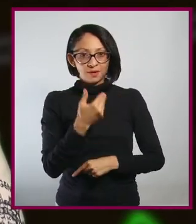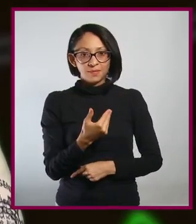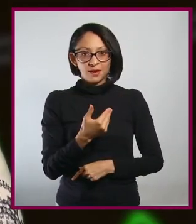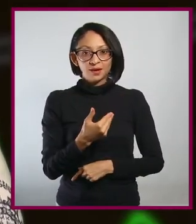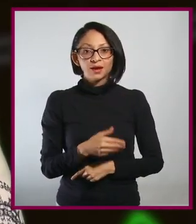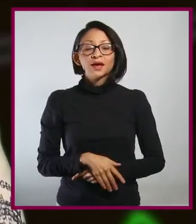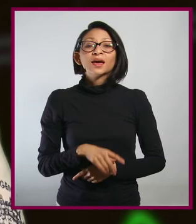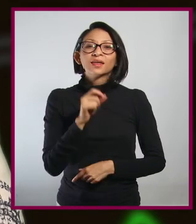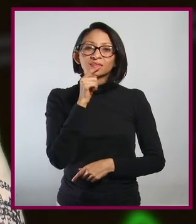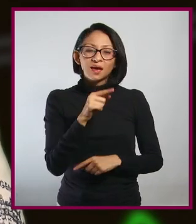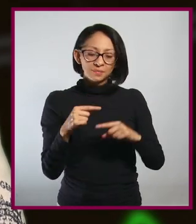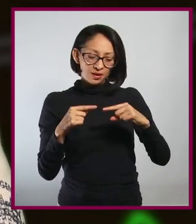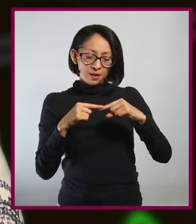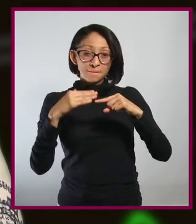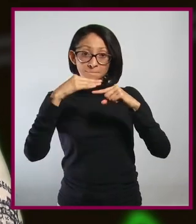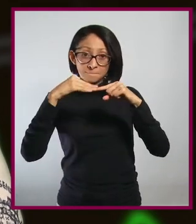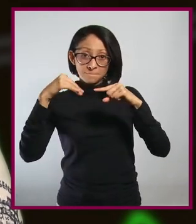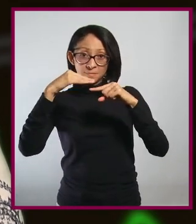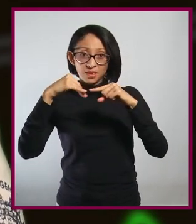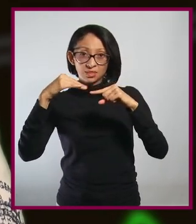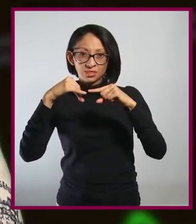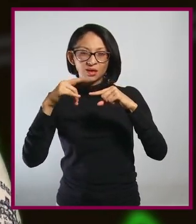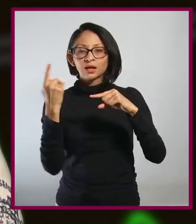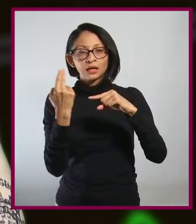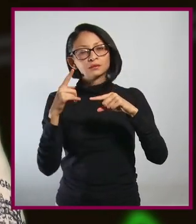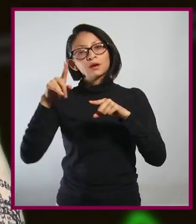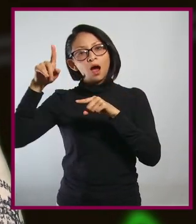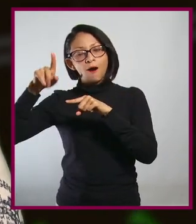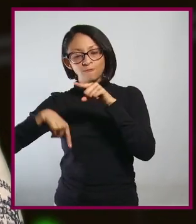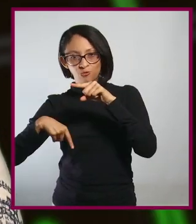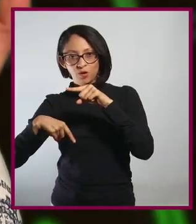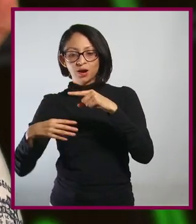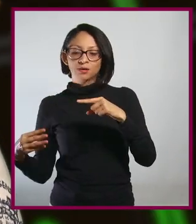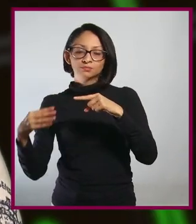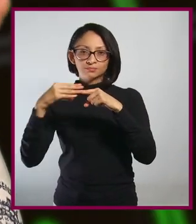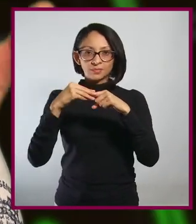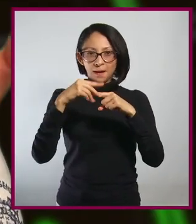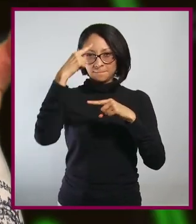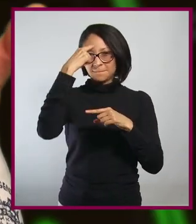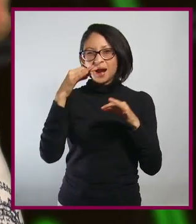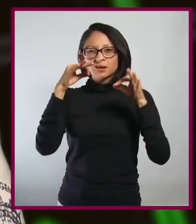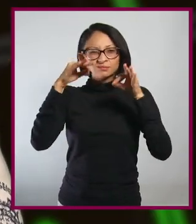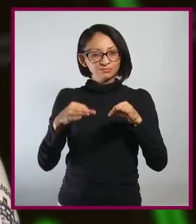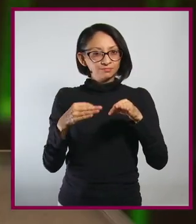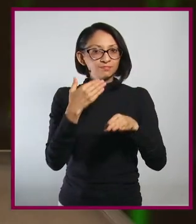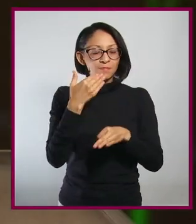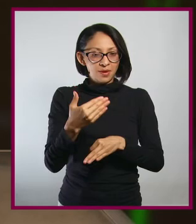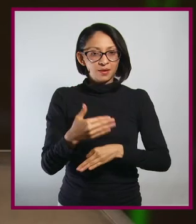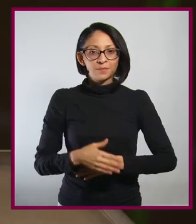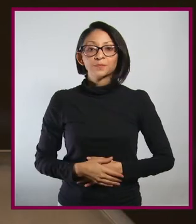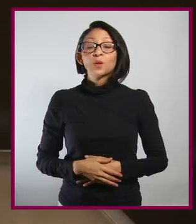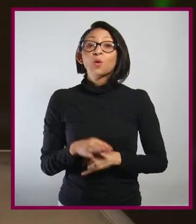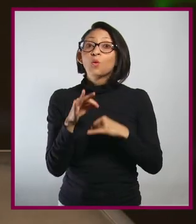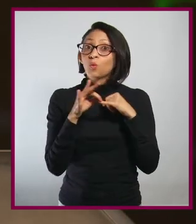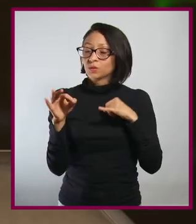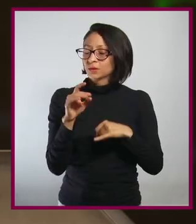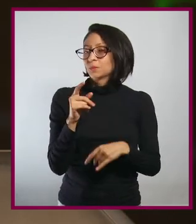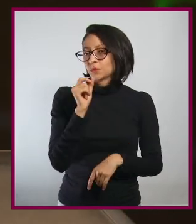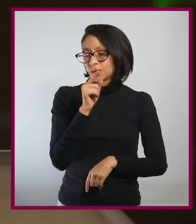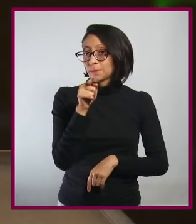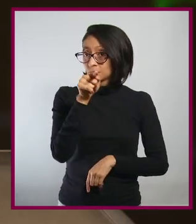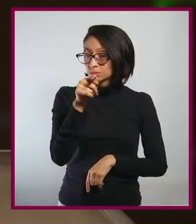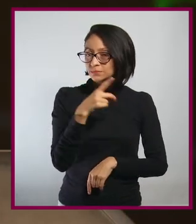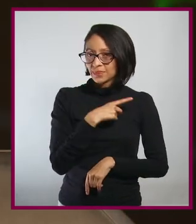adecuada, retira el esmalte de uñas del dedo en el que se realizan las mediciones. Por último, es